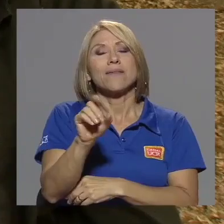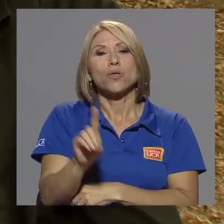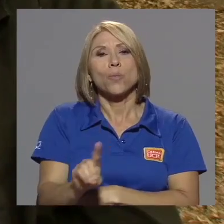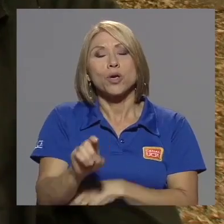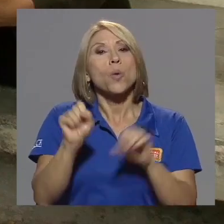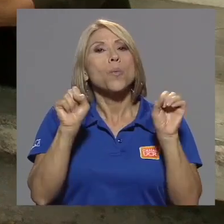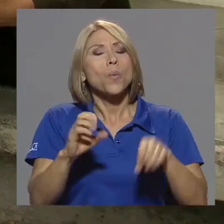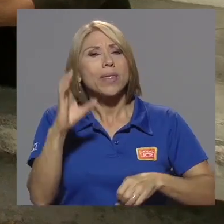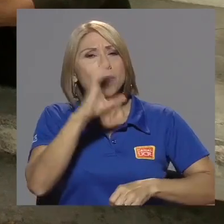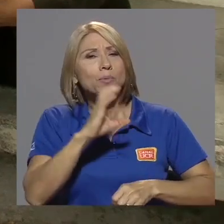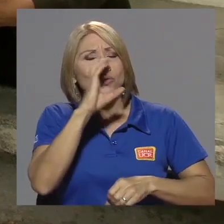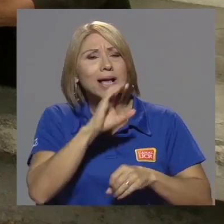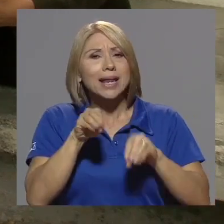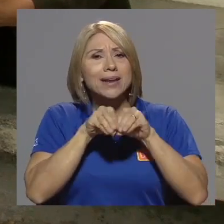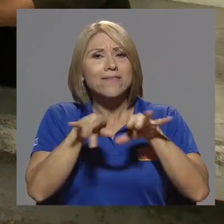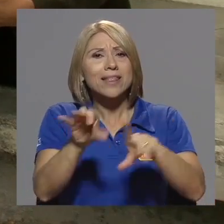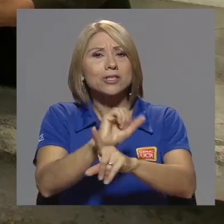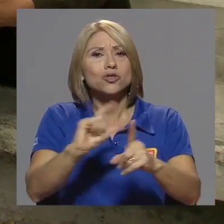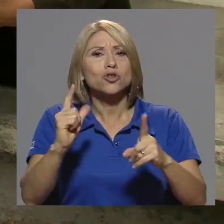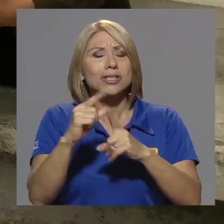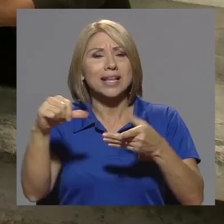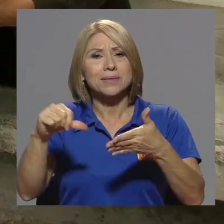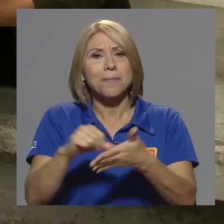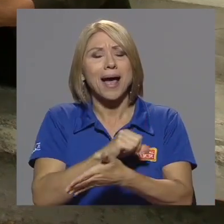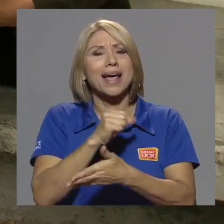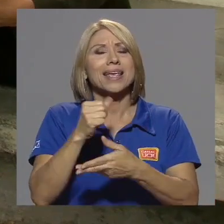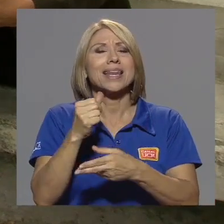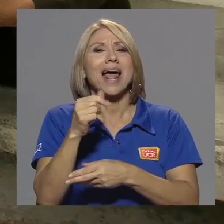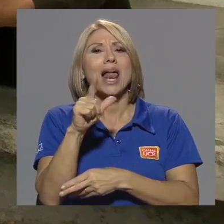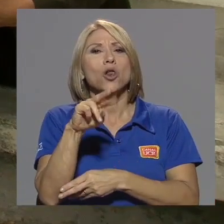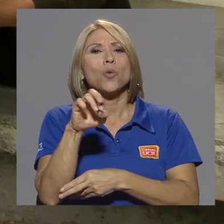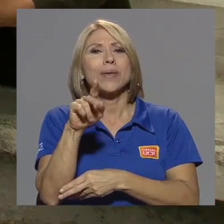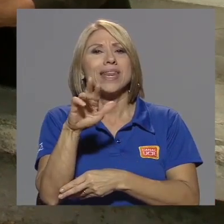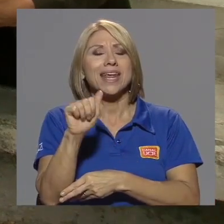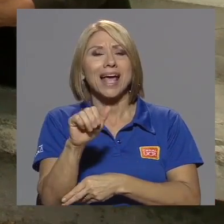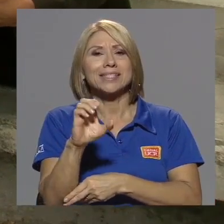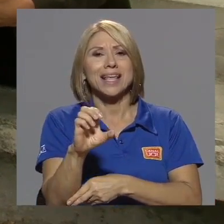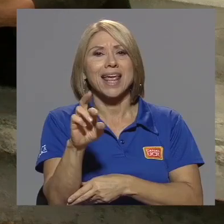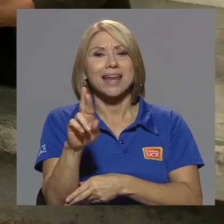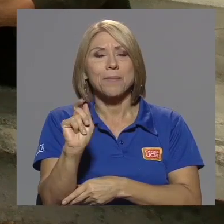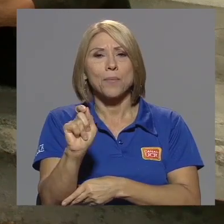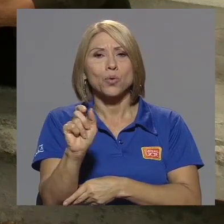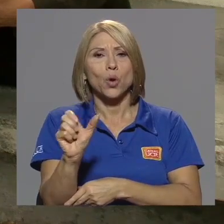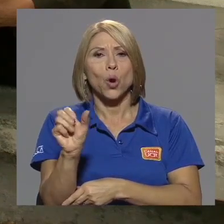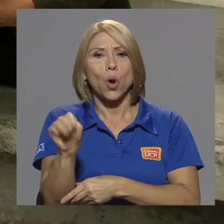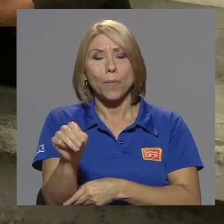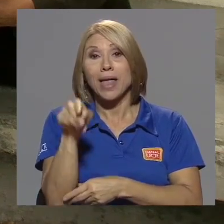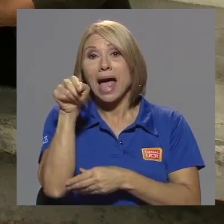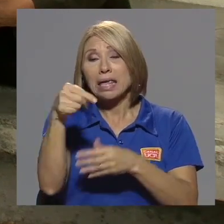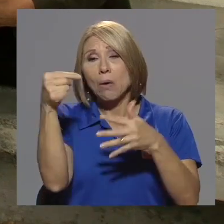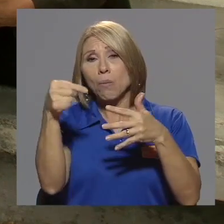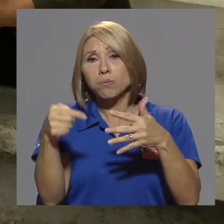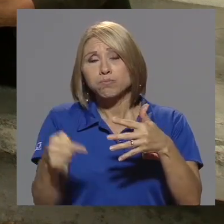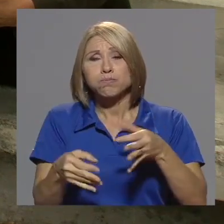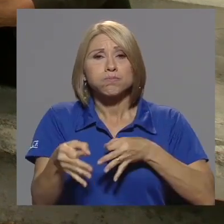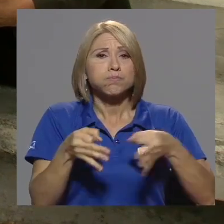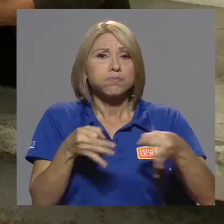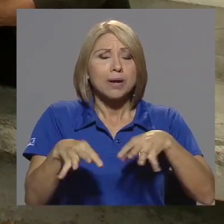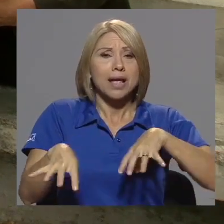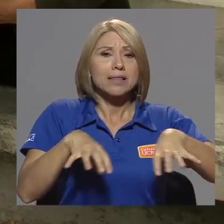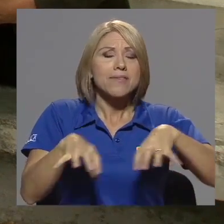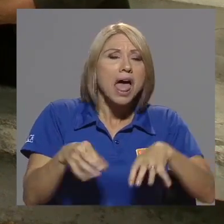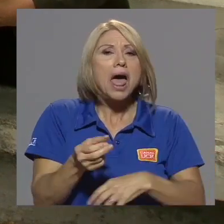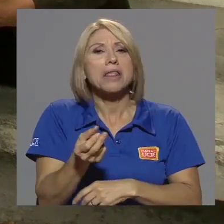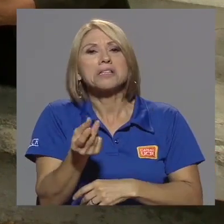y domingo. Y nos pueden buscar en todas nuestras redes sociales, nuestra página de luminicacr.com, donde está detallado todas